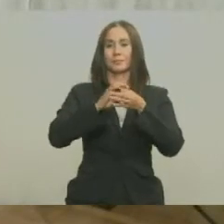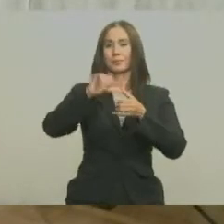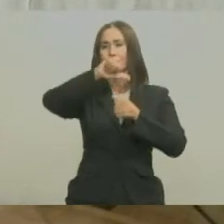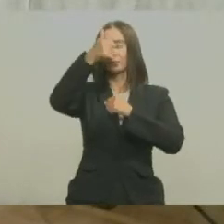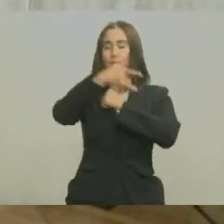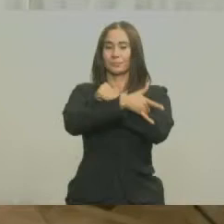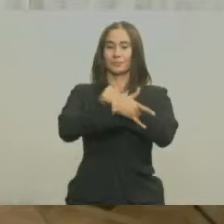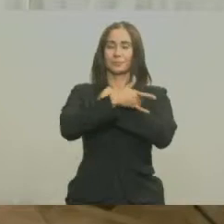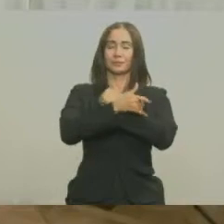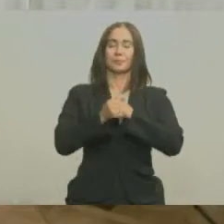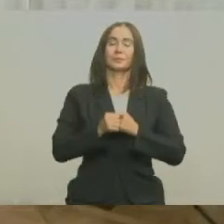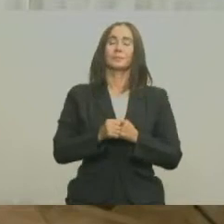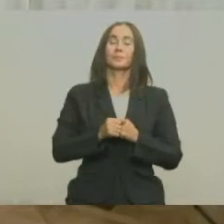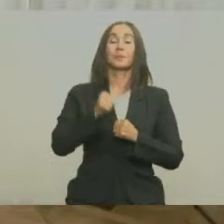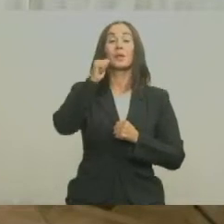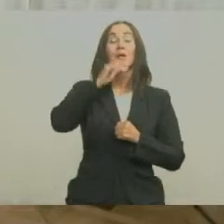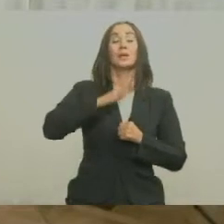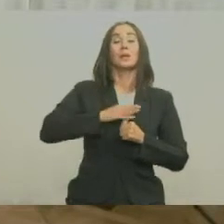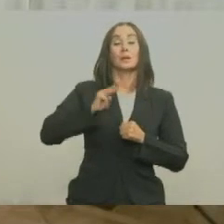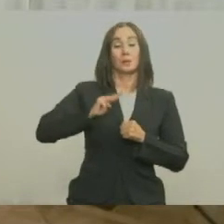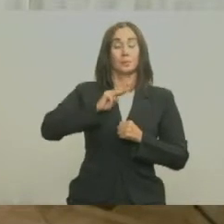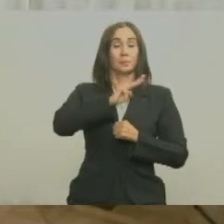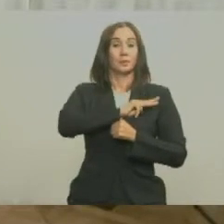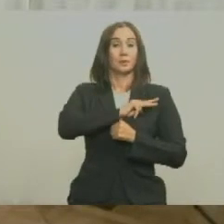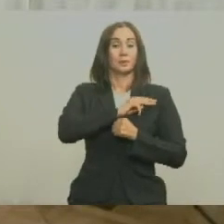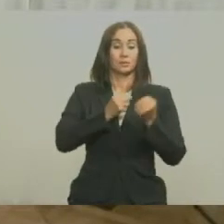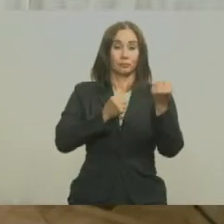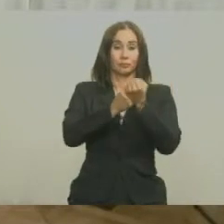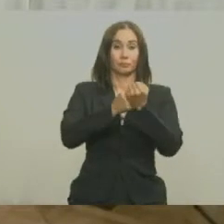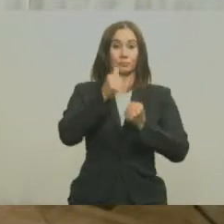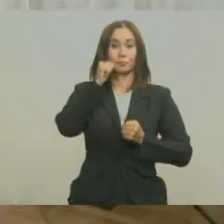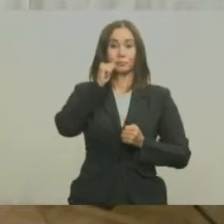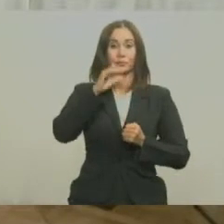Señora Mayra Jiménez, ministra de la Mujer.